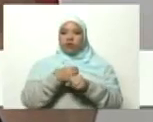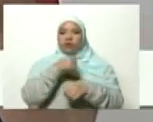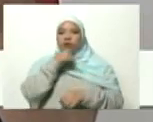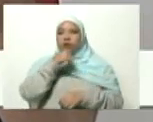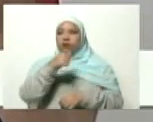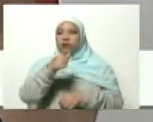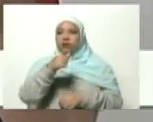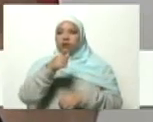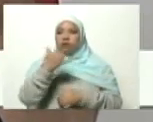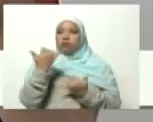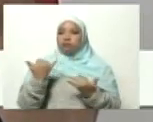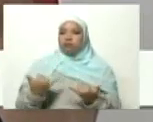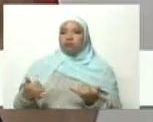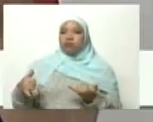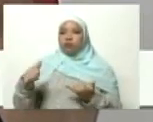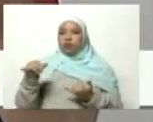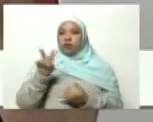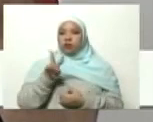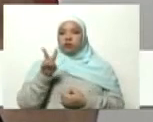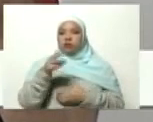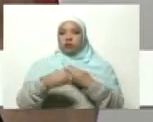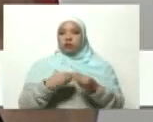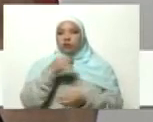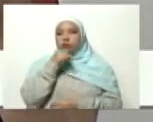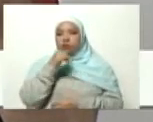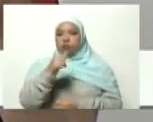Venezuela no está como nos habían dicho que estaba.